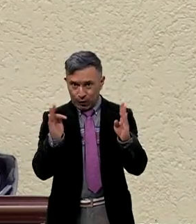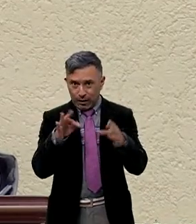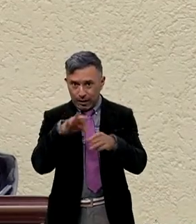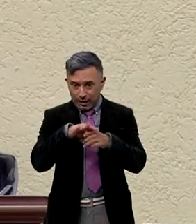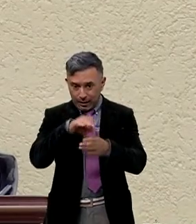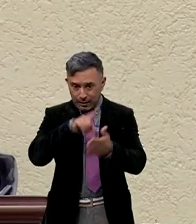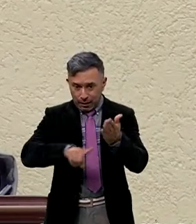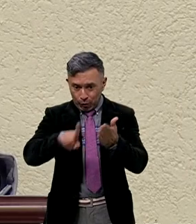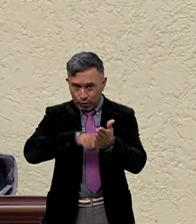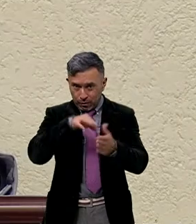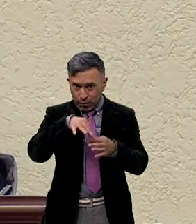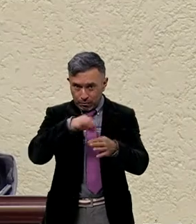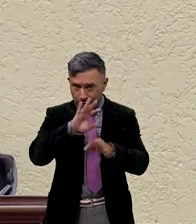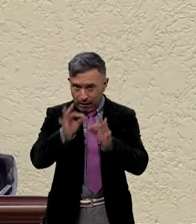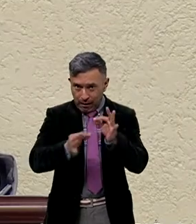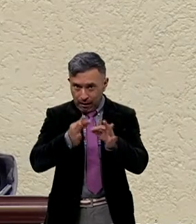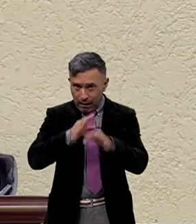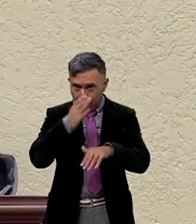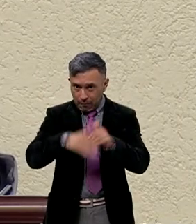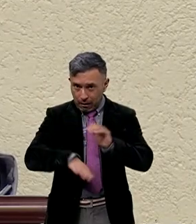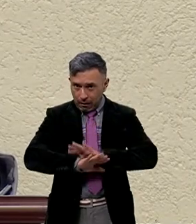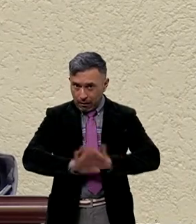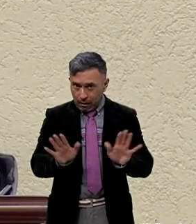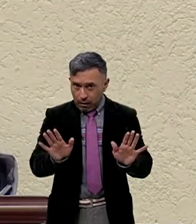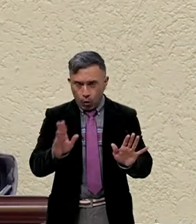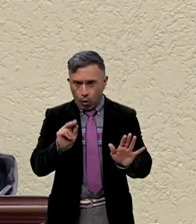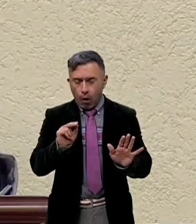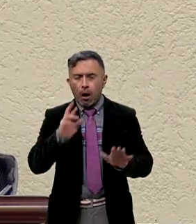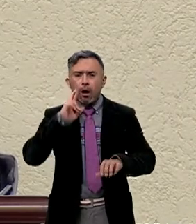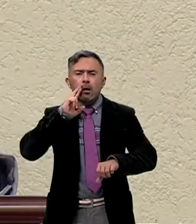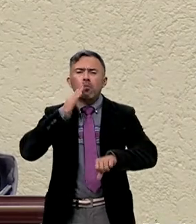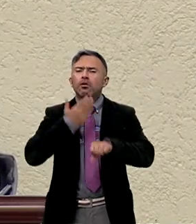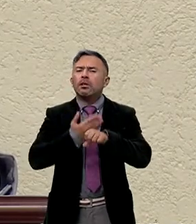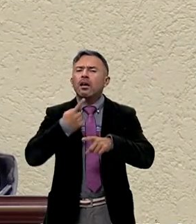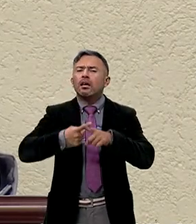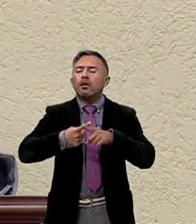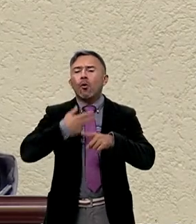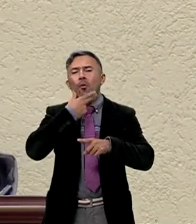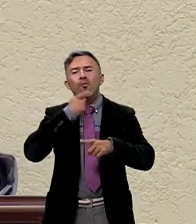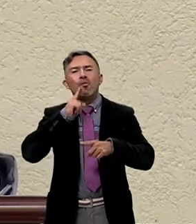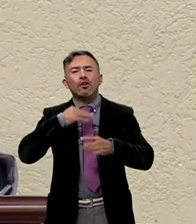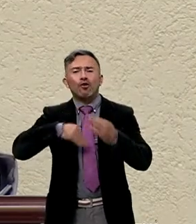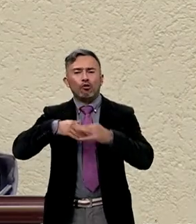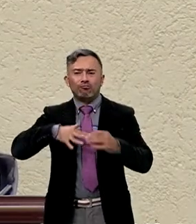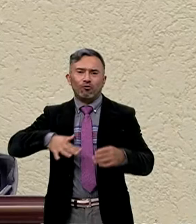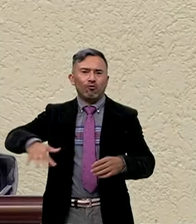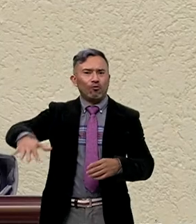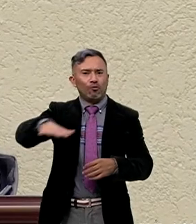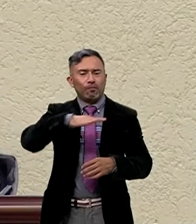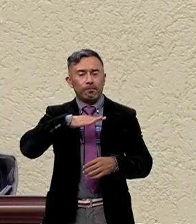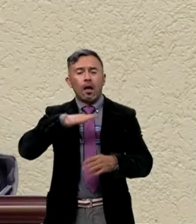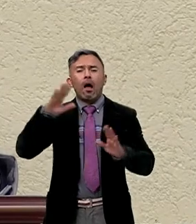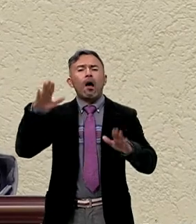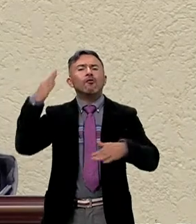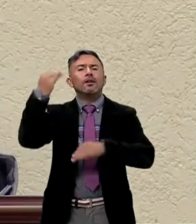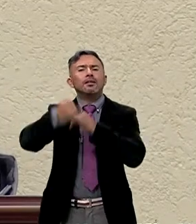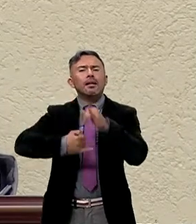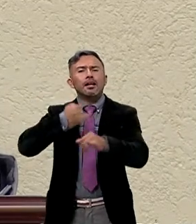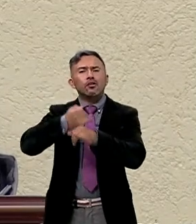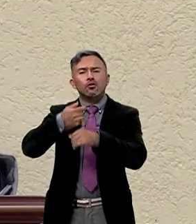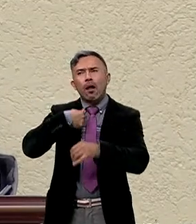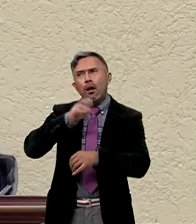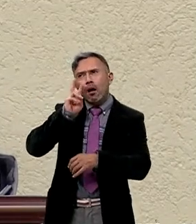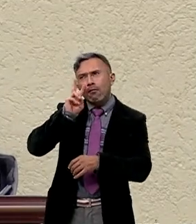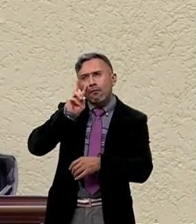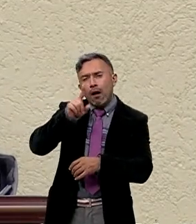es responsabilidad de todas y todos la historia y las experiencias internacionales demuestran que si no se